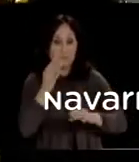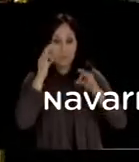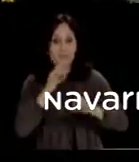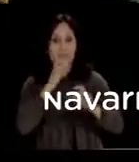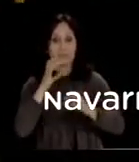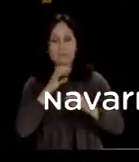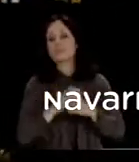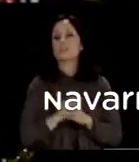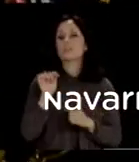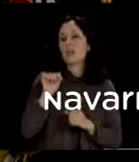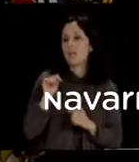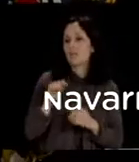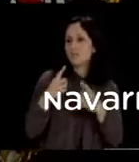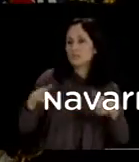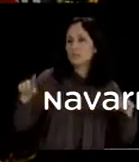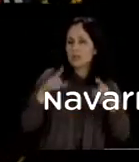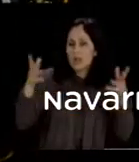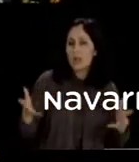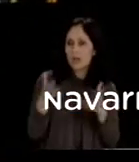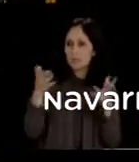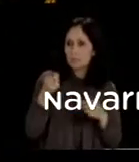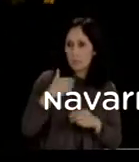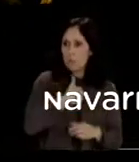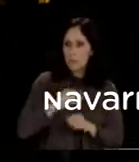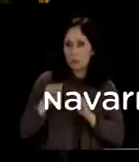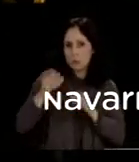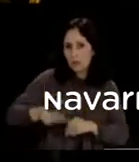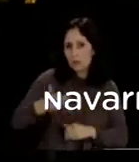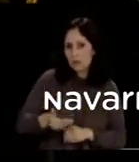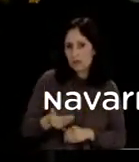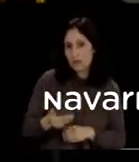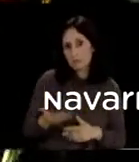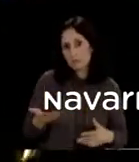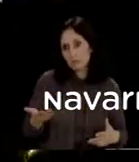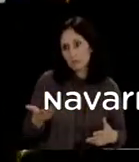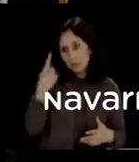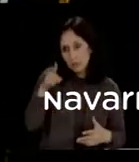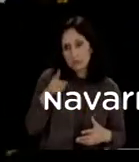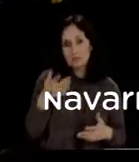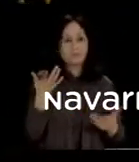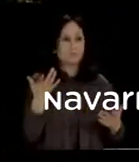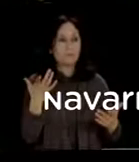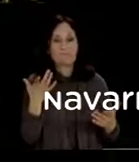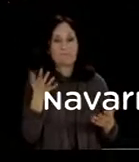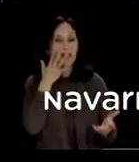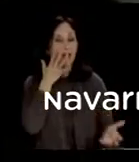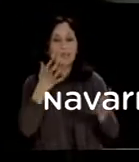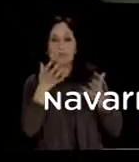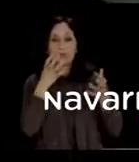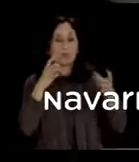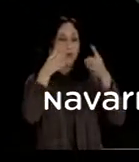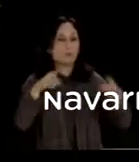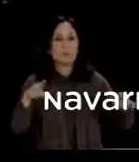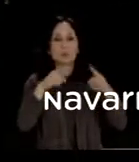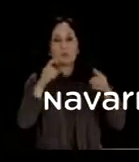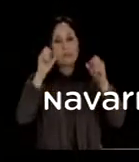poquito todo el día aquí. Eso en caldereros. Sí. Vuestro papel es muy importante. No sé si lo sabéis. Hombre, sin música, la verdad es que el